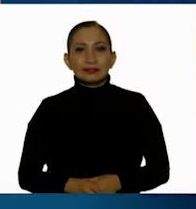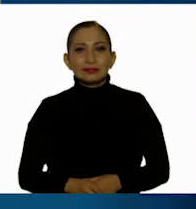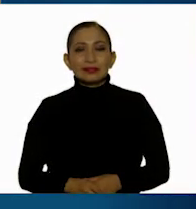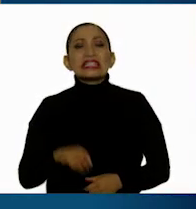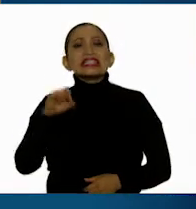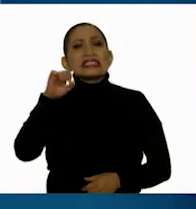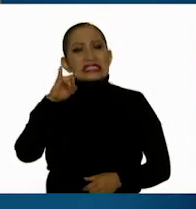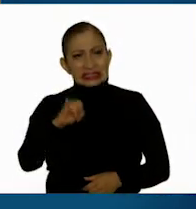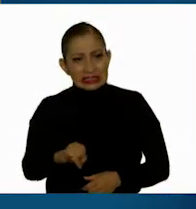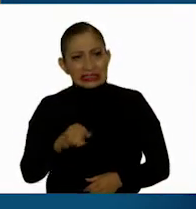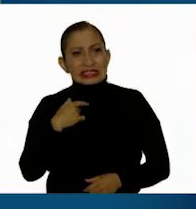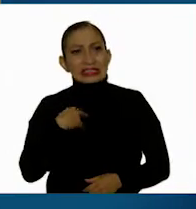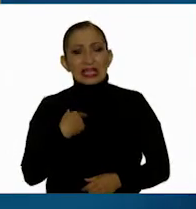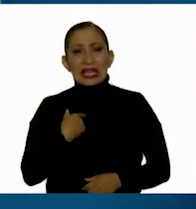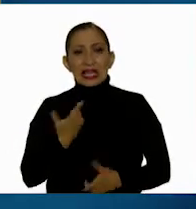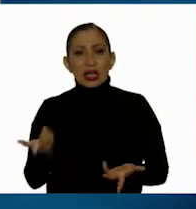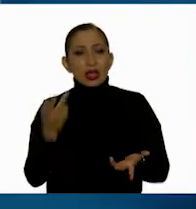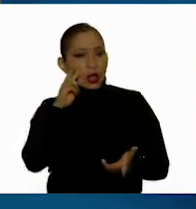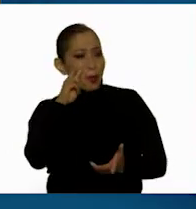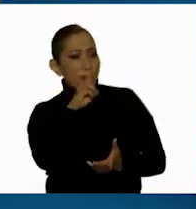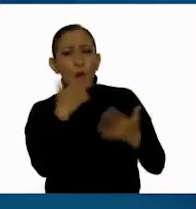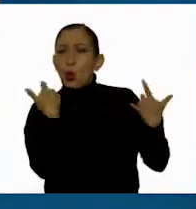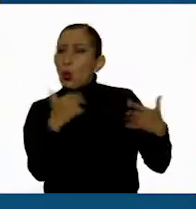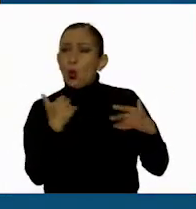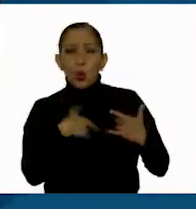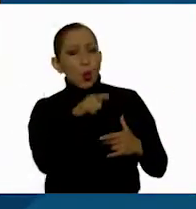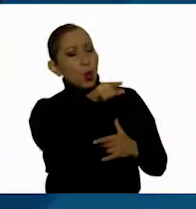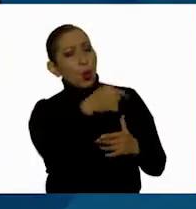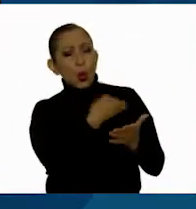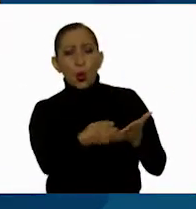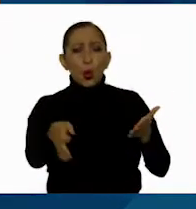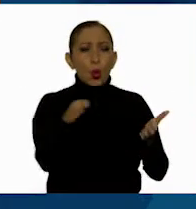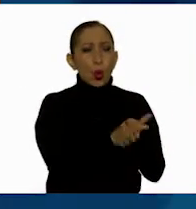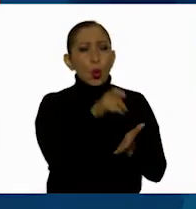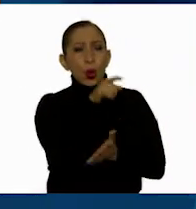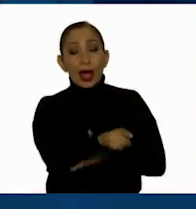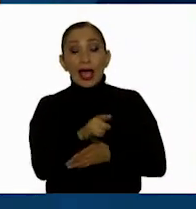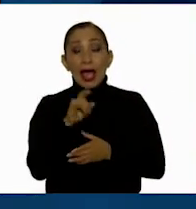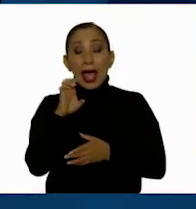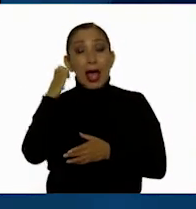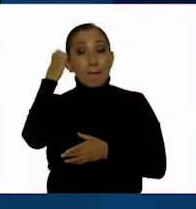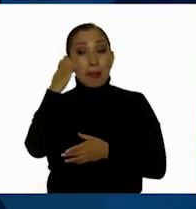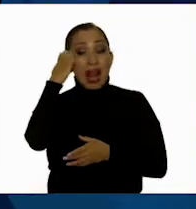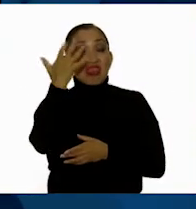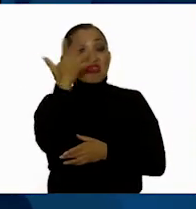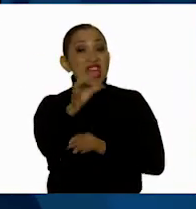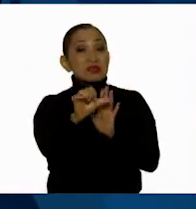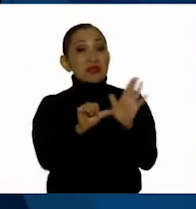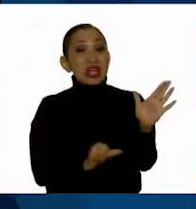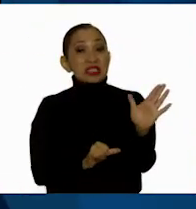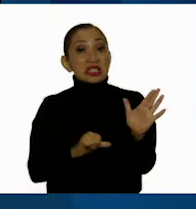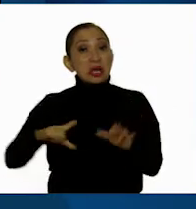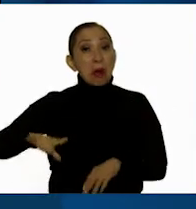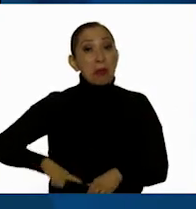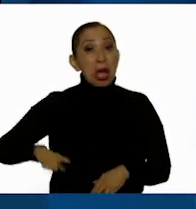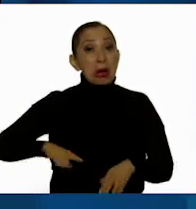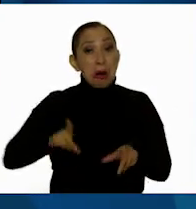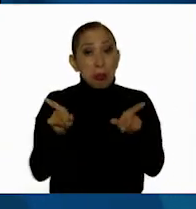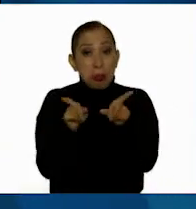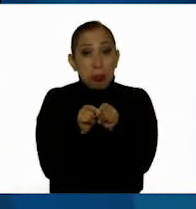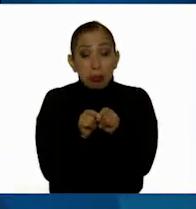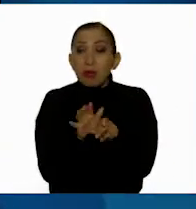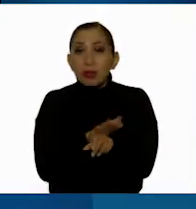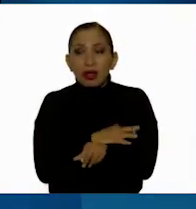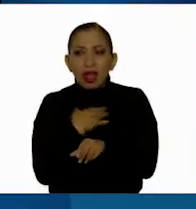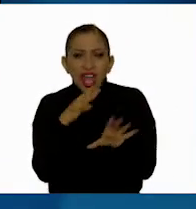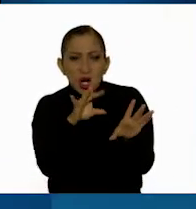Aunque alcanzó a ser retratado como un héroe de gloria napoleónica, el emperador duró solo 10 meses en el trono. Ante